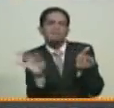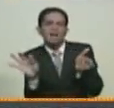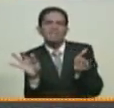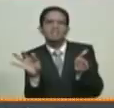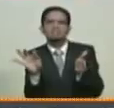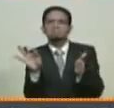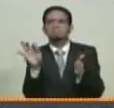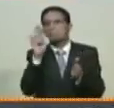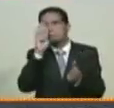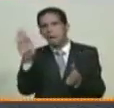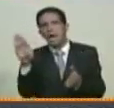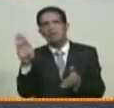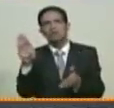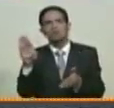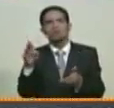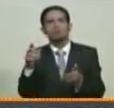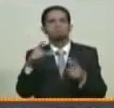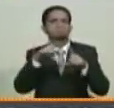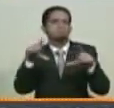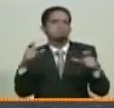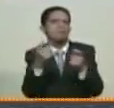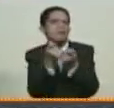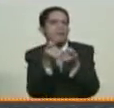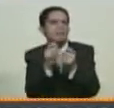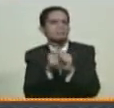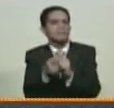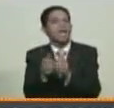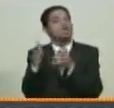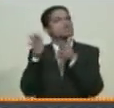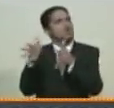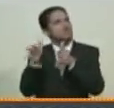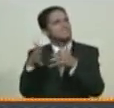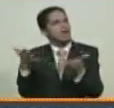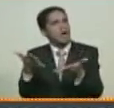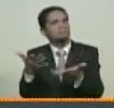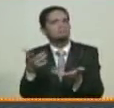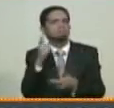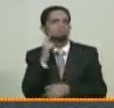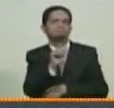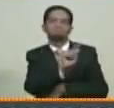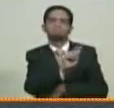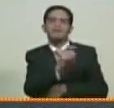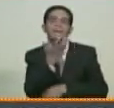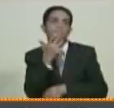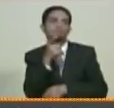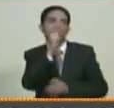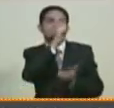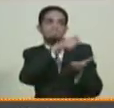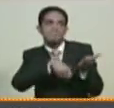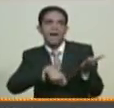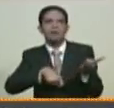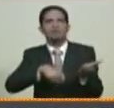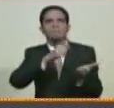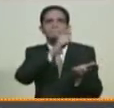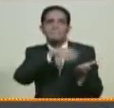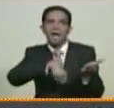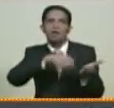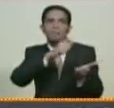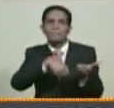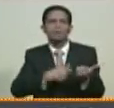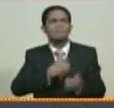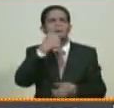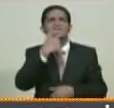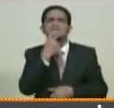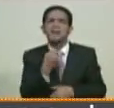quisieran d en efectivo nuestra recomendación cual es que hagan el pago digital que esa recomendación que le hacemos a todo el mundo porque es mucho más